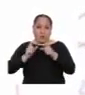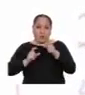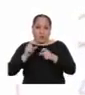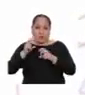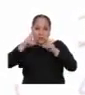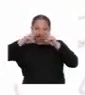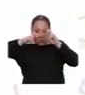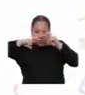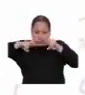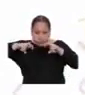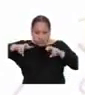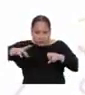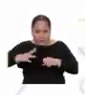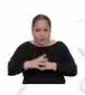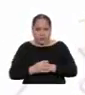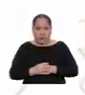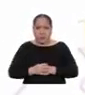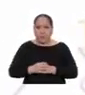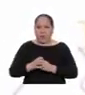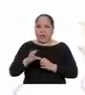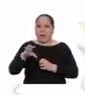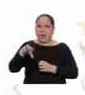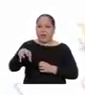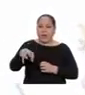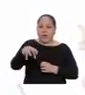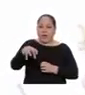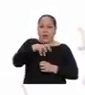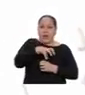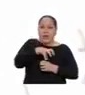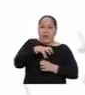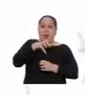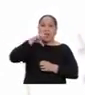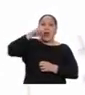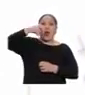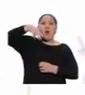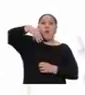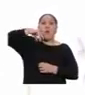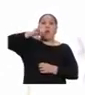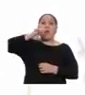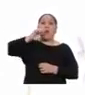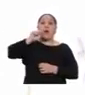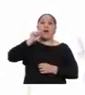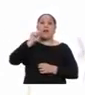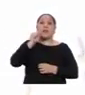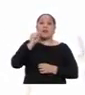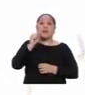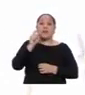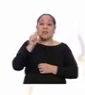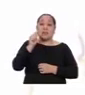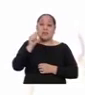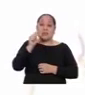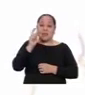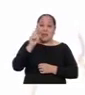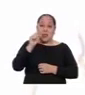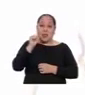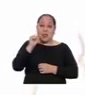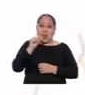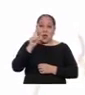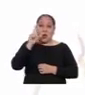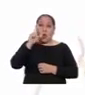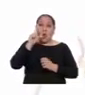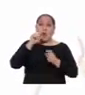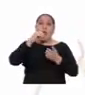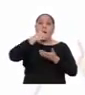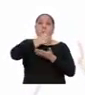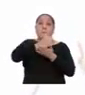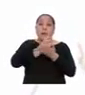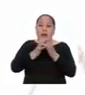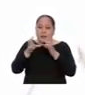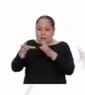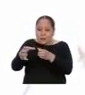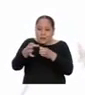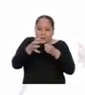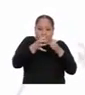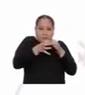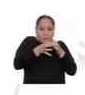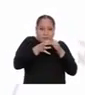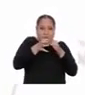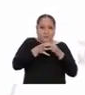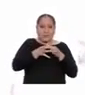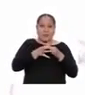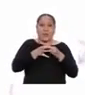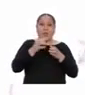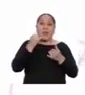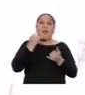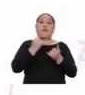desea estudiar. Y la muestra, el subconjunto de elementos de una población. Exacto. Finalmente tenemos